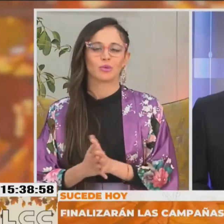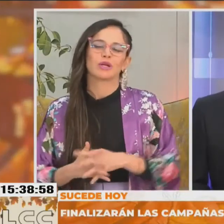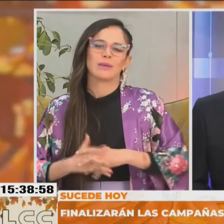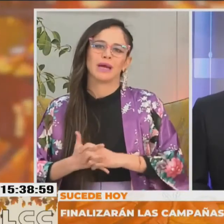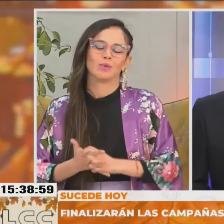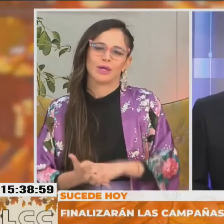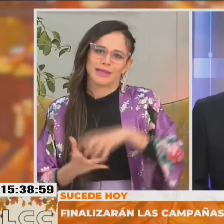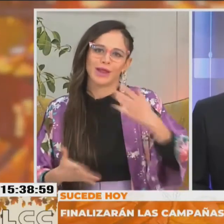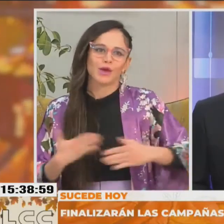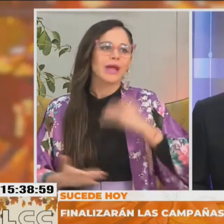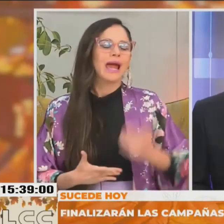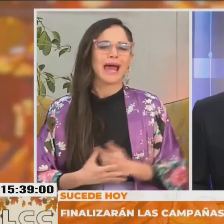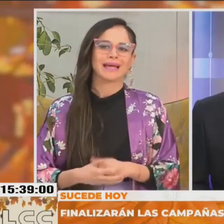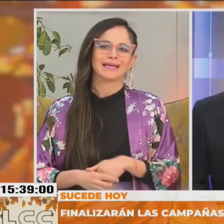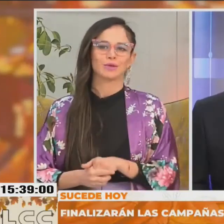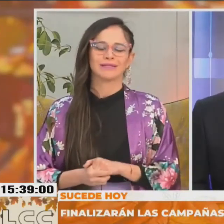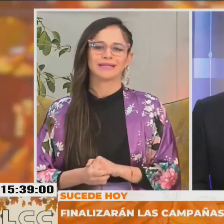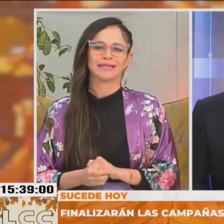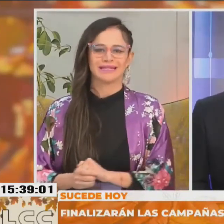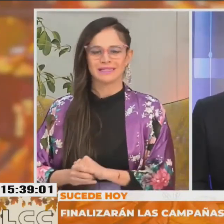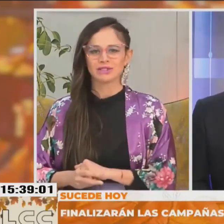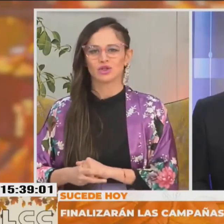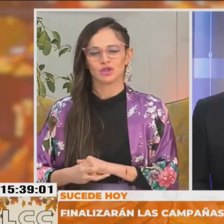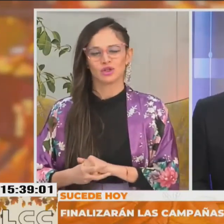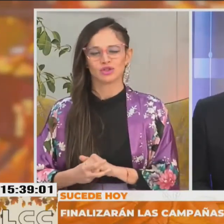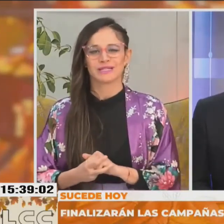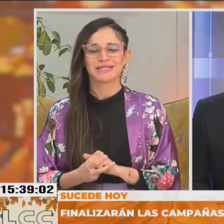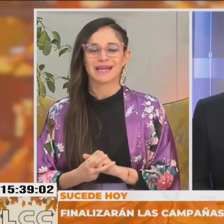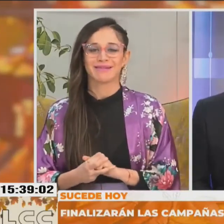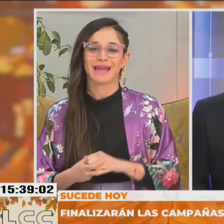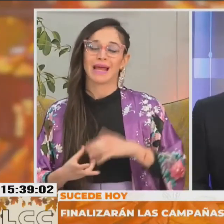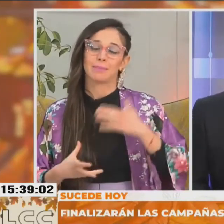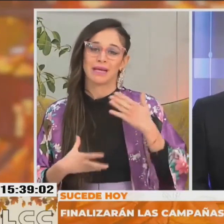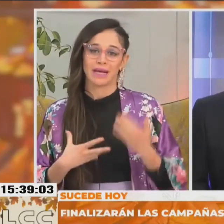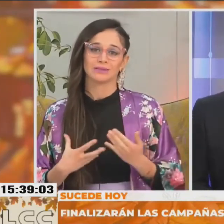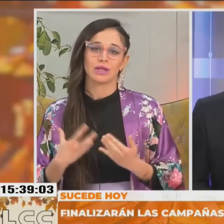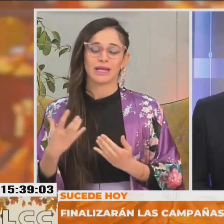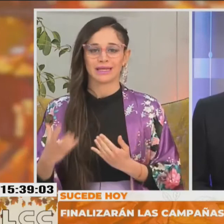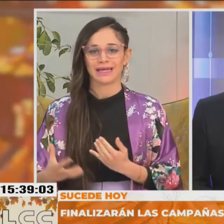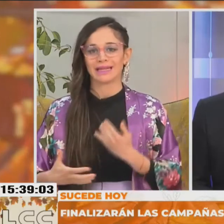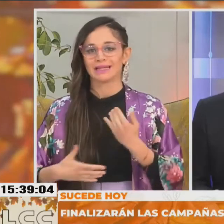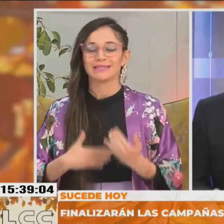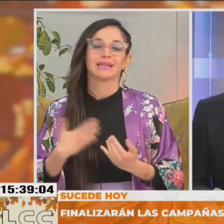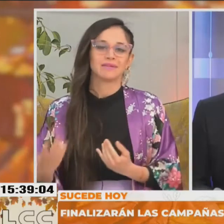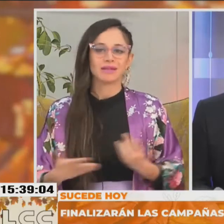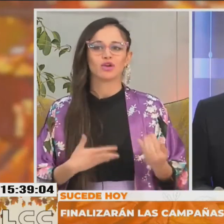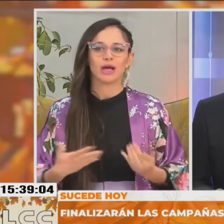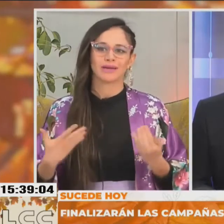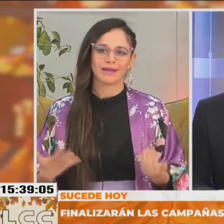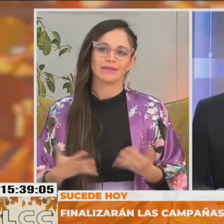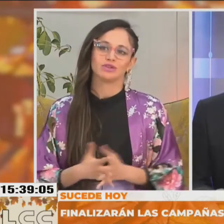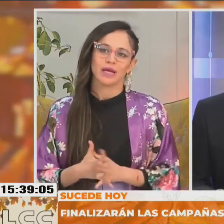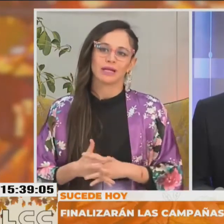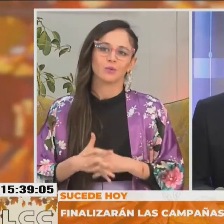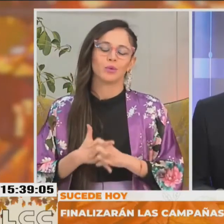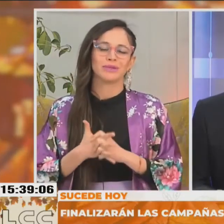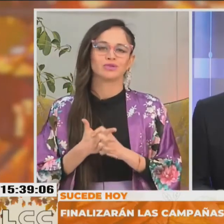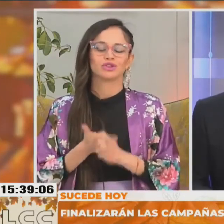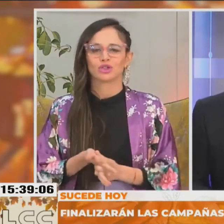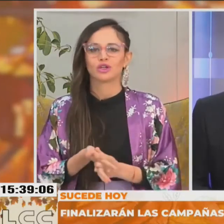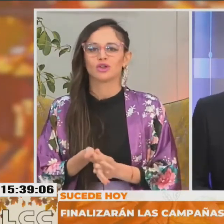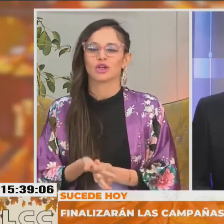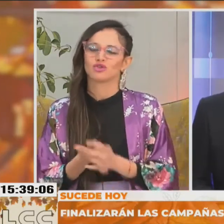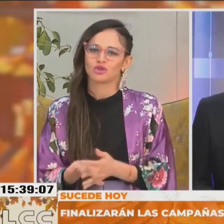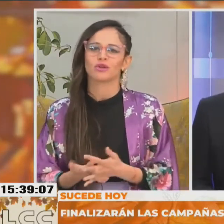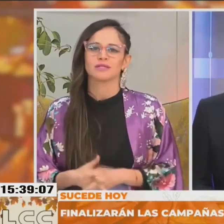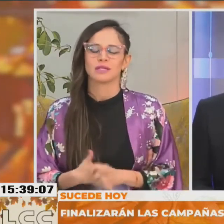como programa hemos estado ahí durante el inicio con Constanza Rivera explicándoles a la gente, incentivándolos a que vayan a votar. Es un momento